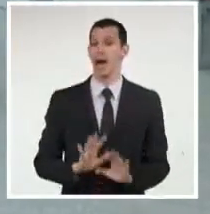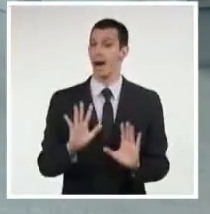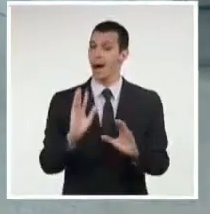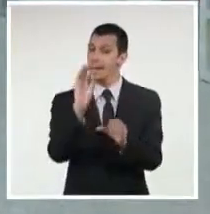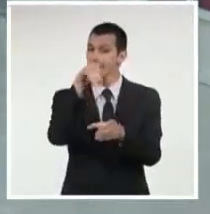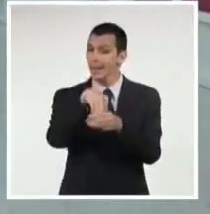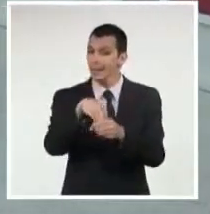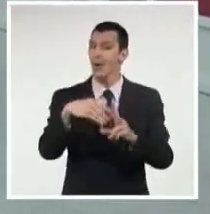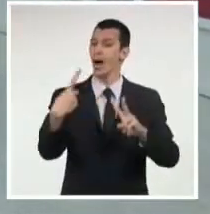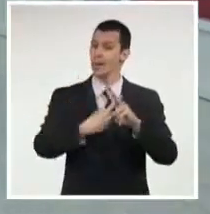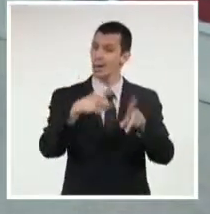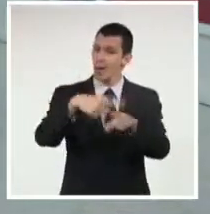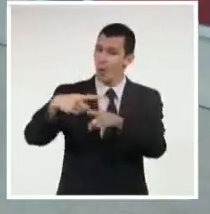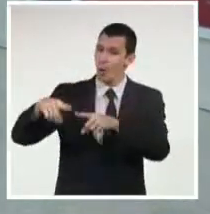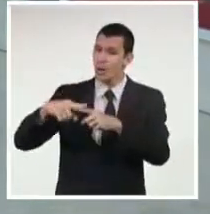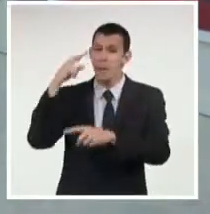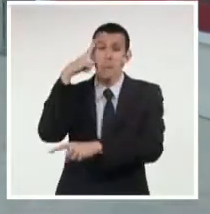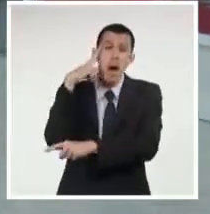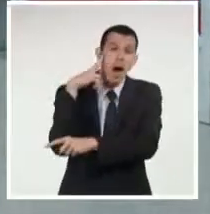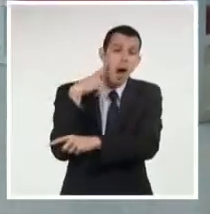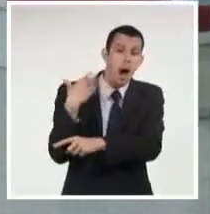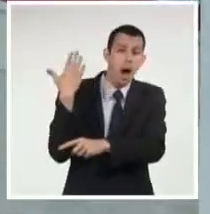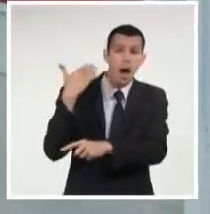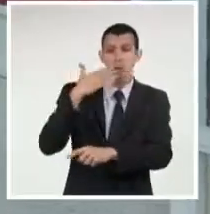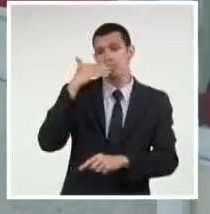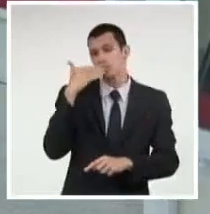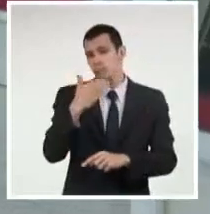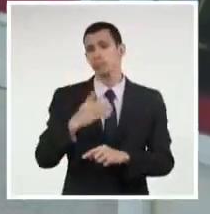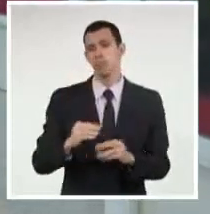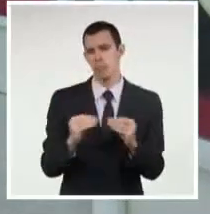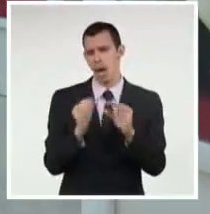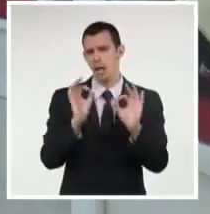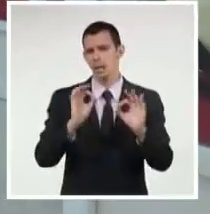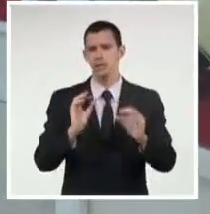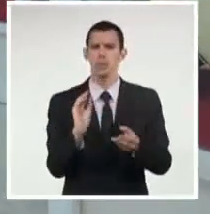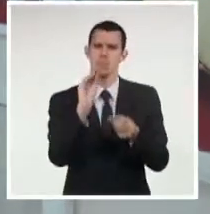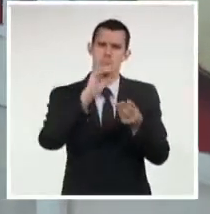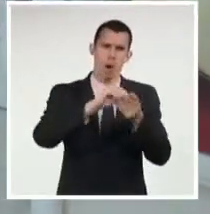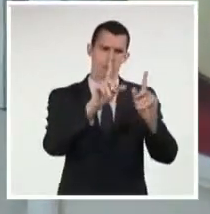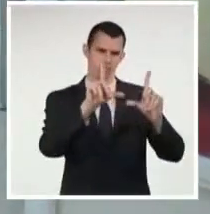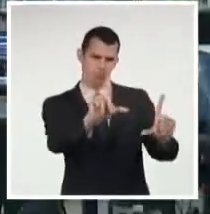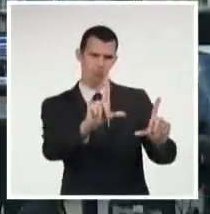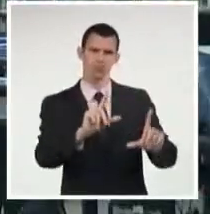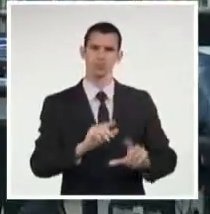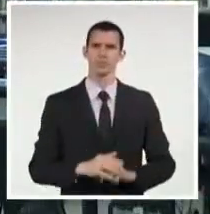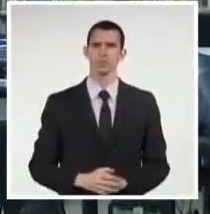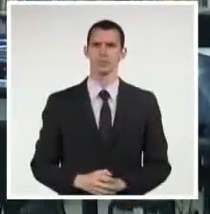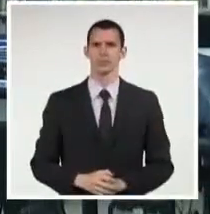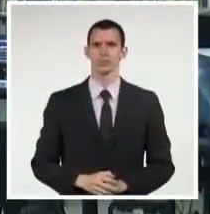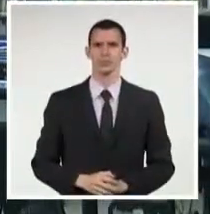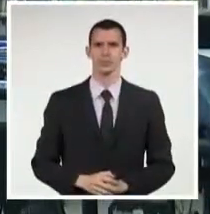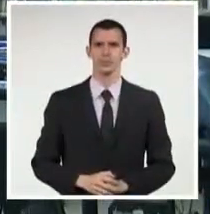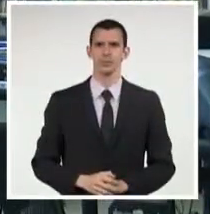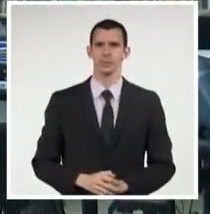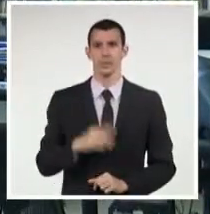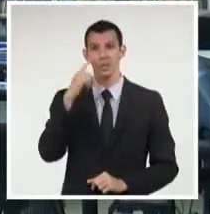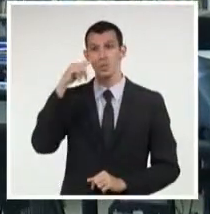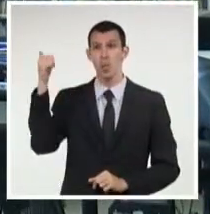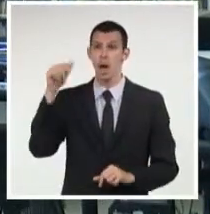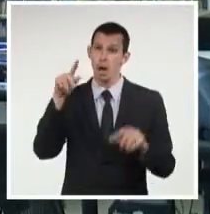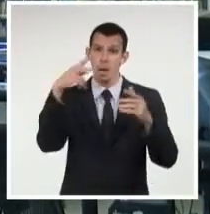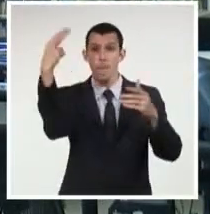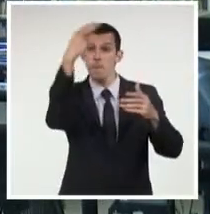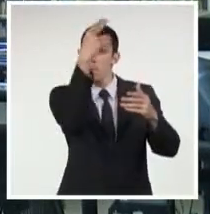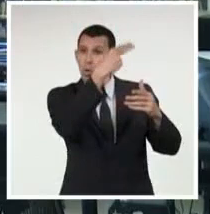esta condición. Una de las reliquias que posee la Escuela Interarmas de Artemisa es el óleo más grande